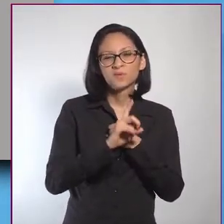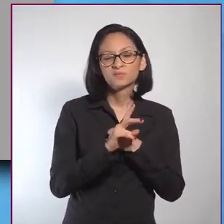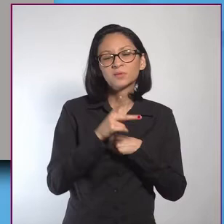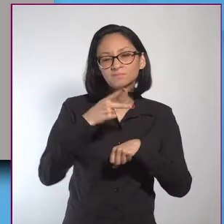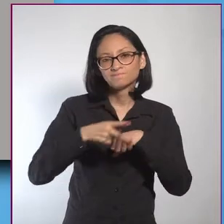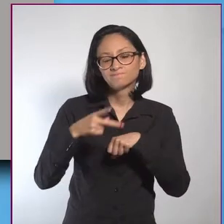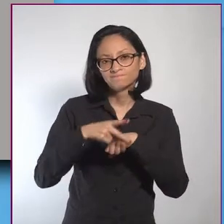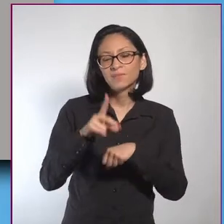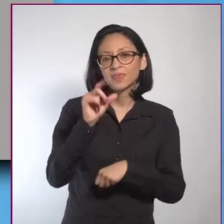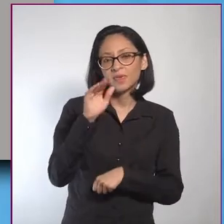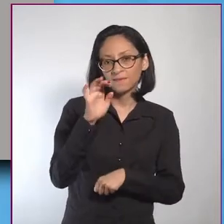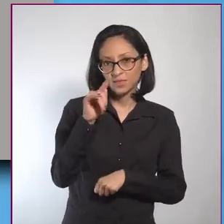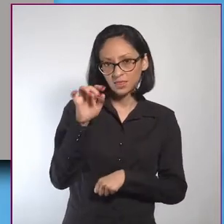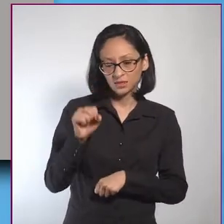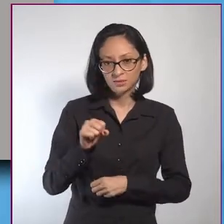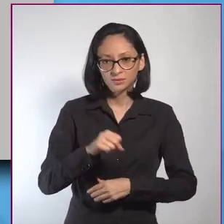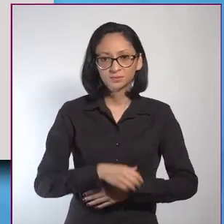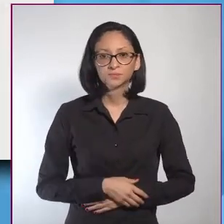diabetes.